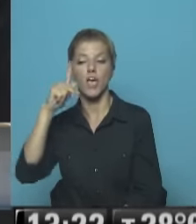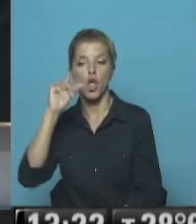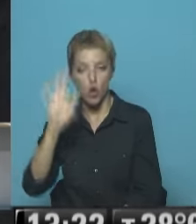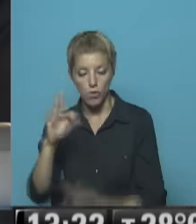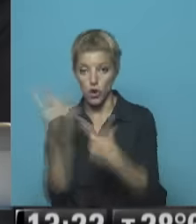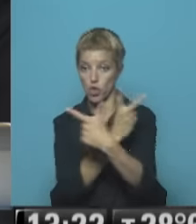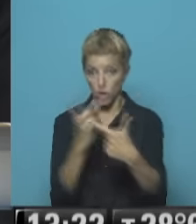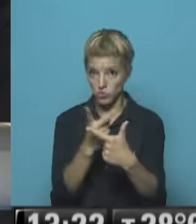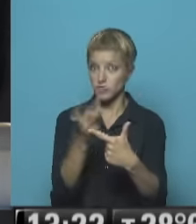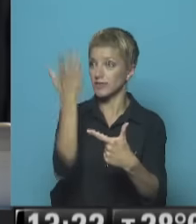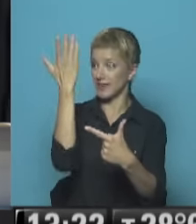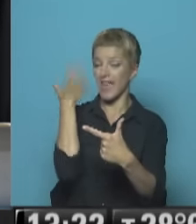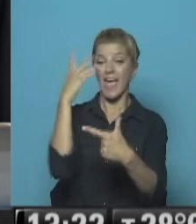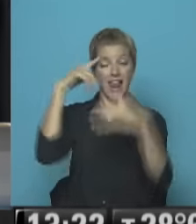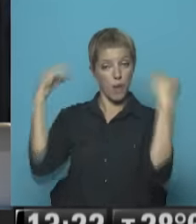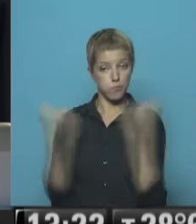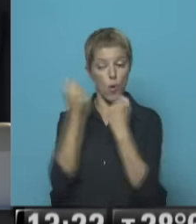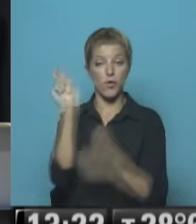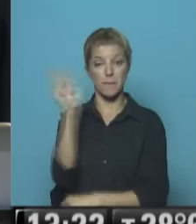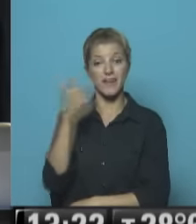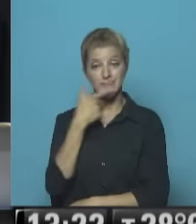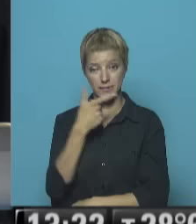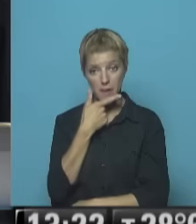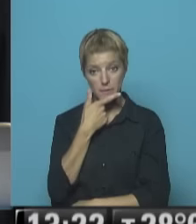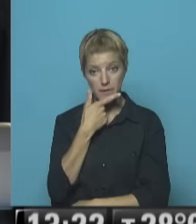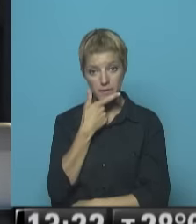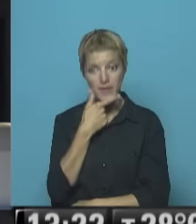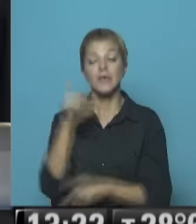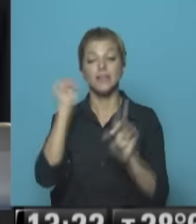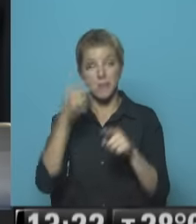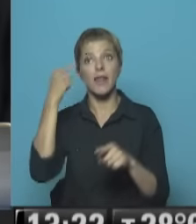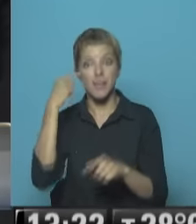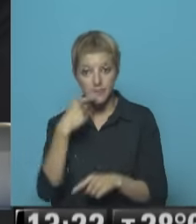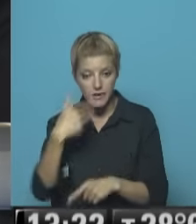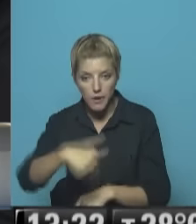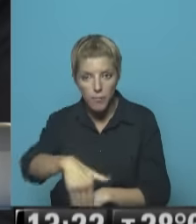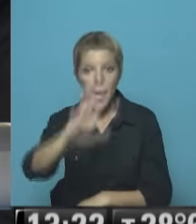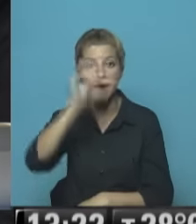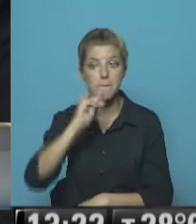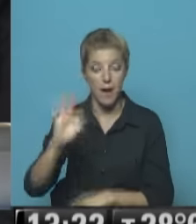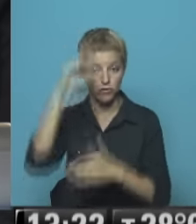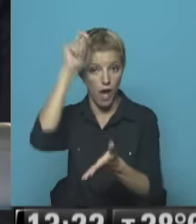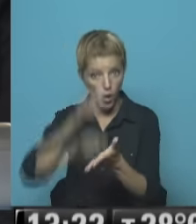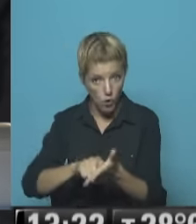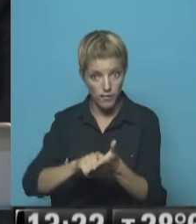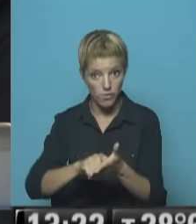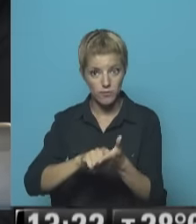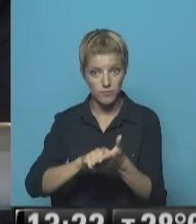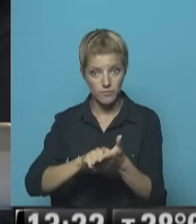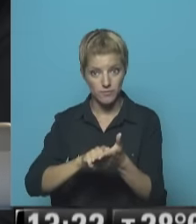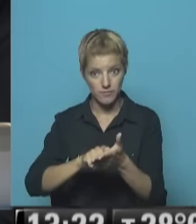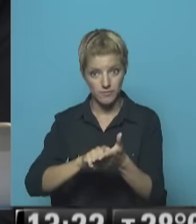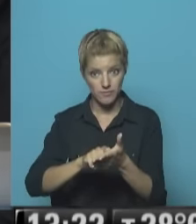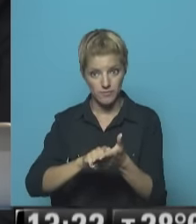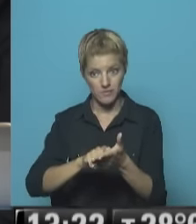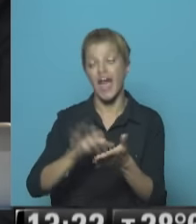en La Habana y esta perspectiva de que hacia marzo de este año se pueda firmar un acuerdo de este año que se inicia, ¿no? Se